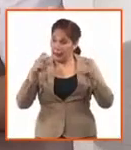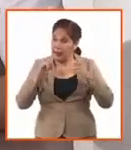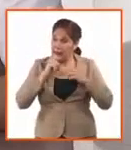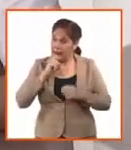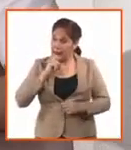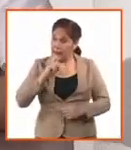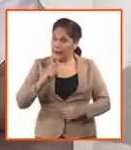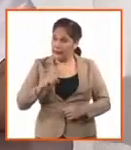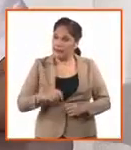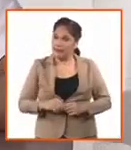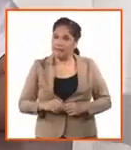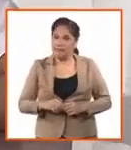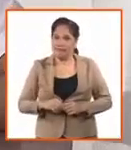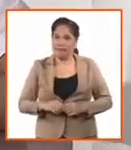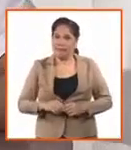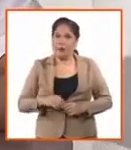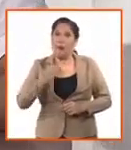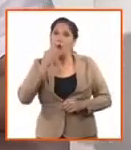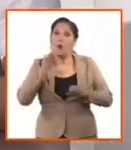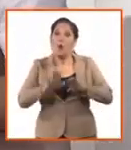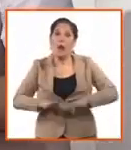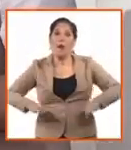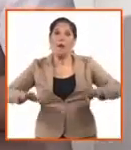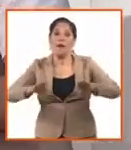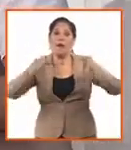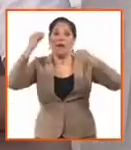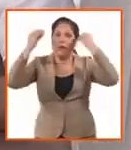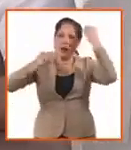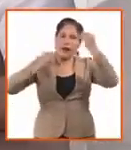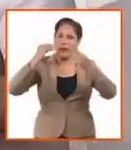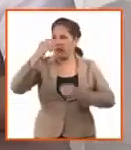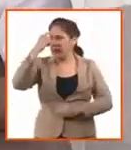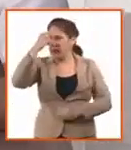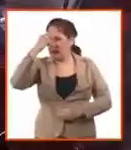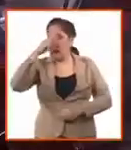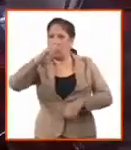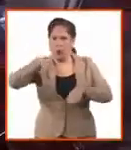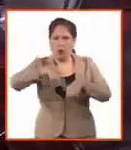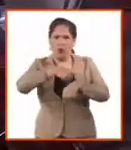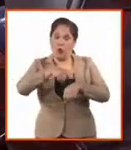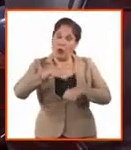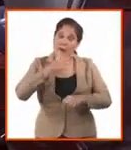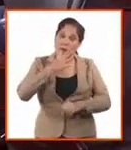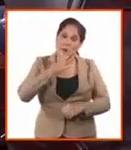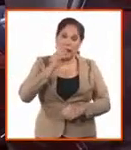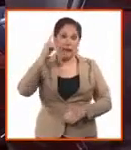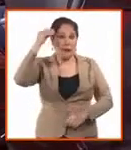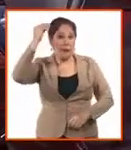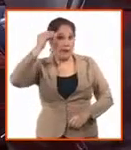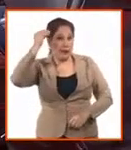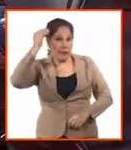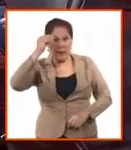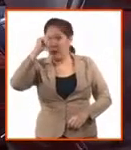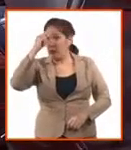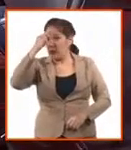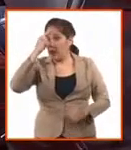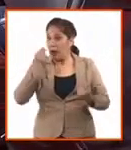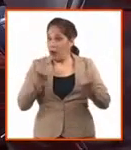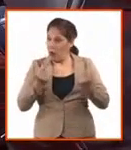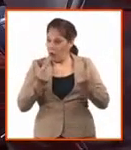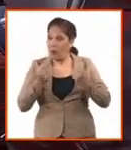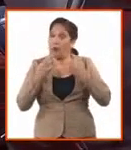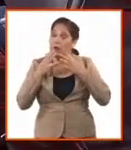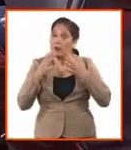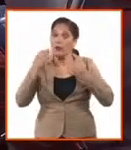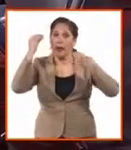tiene mucha tela. Quizás lleve una mesa redonda, claro, de 2 horas. Y tendremos que hacerlo. Yo creo que el pensamiento económico del Che